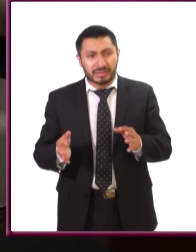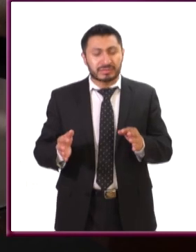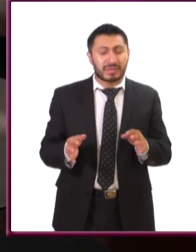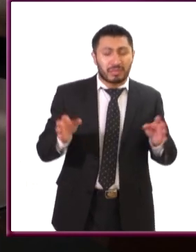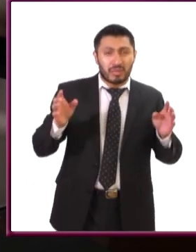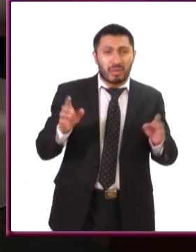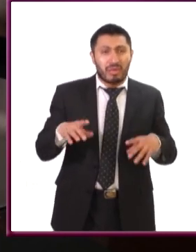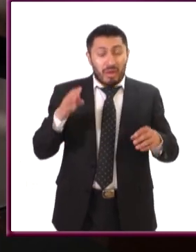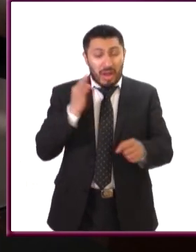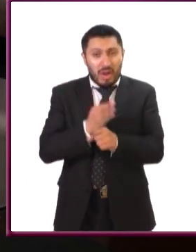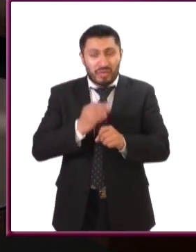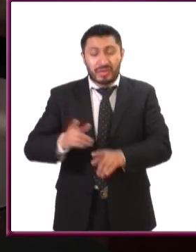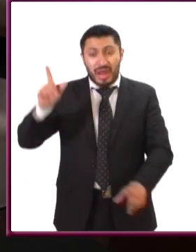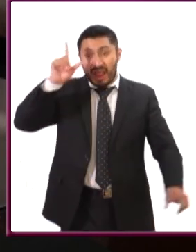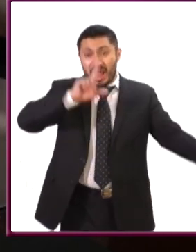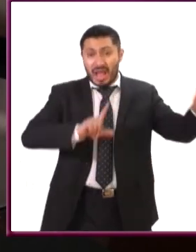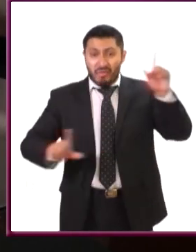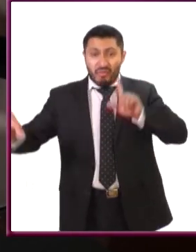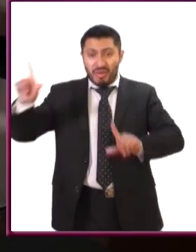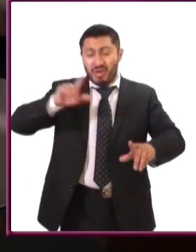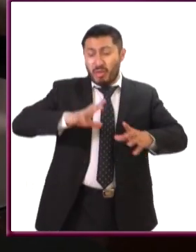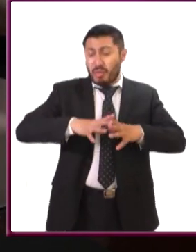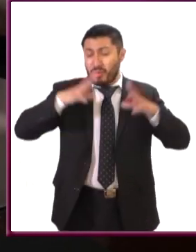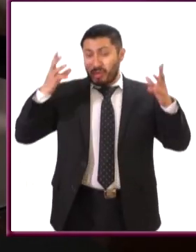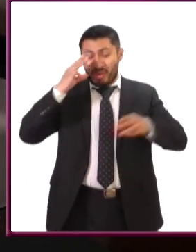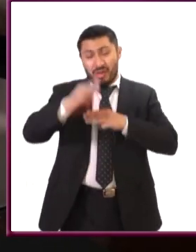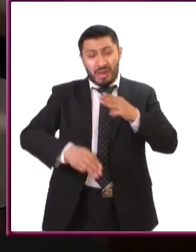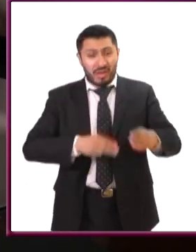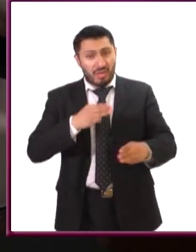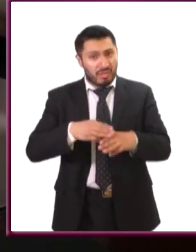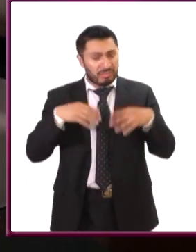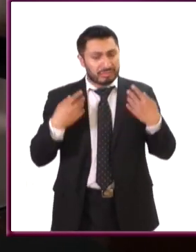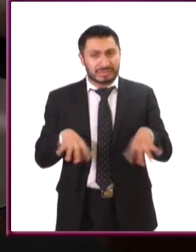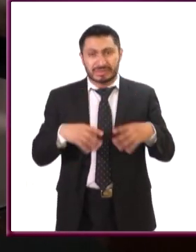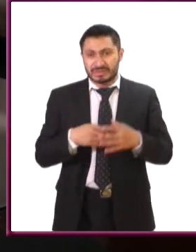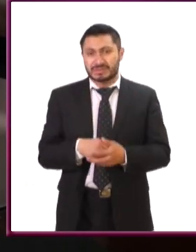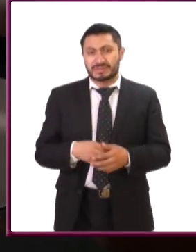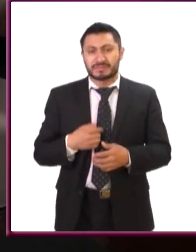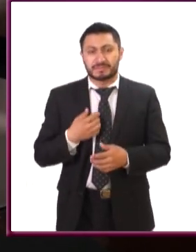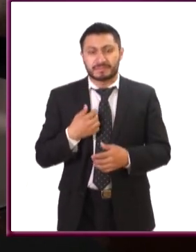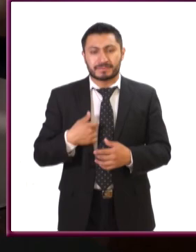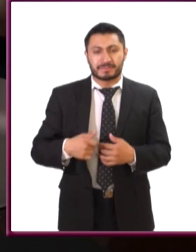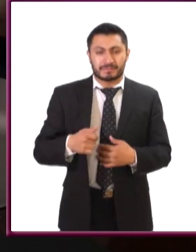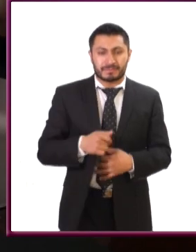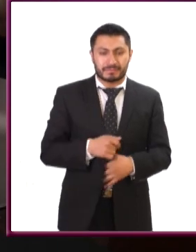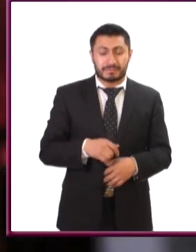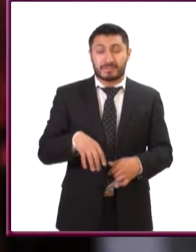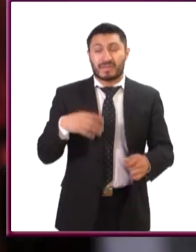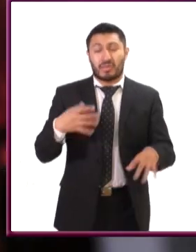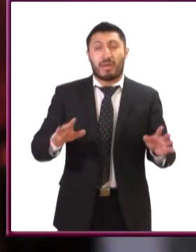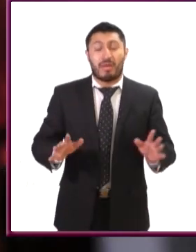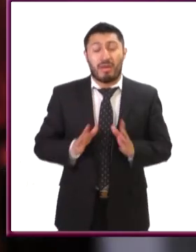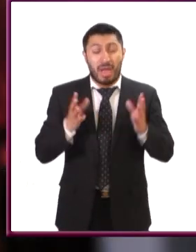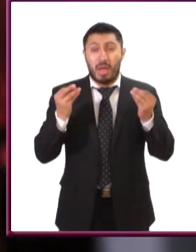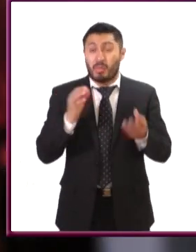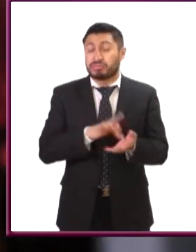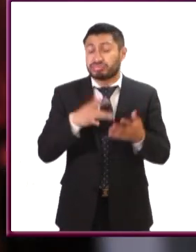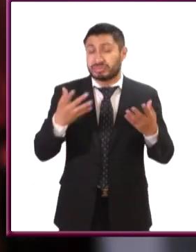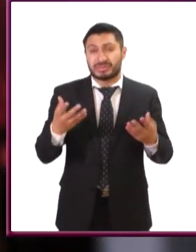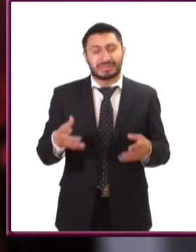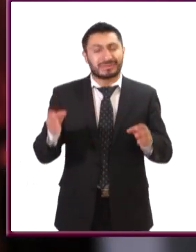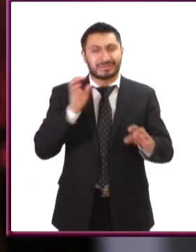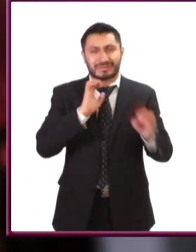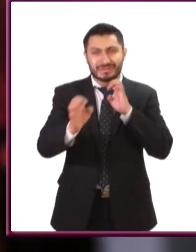de partículas elementales más grande del mundo y que tú sabes que aloja el Gran Colisionador de Hadrones. ¡Wow!